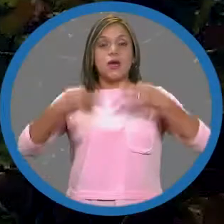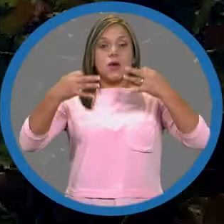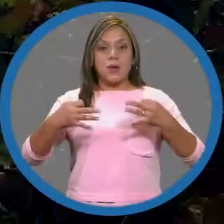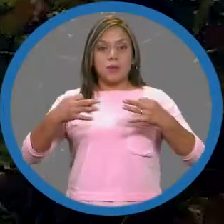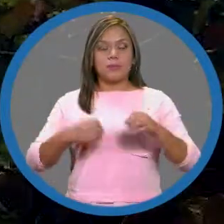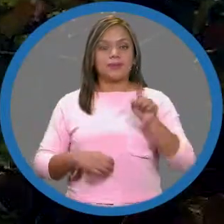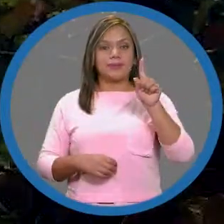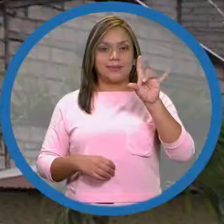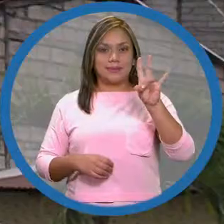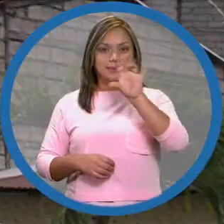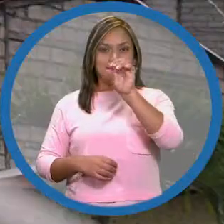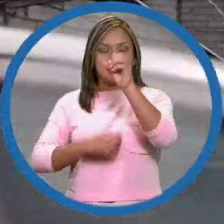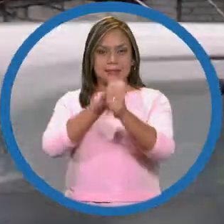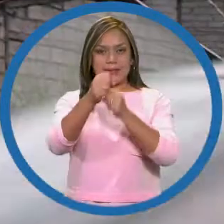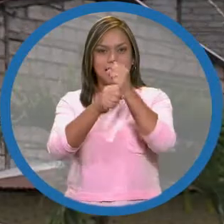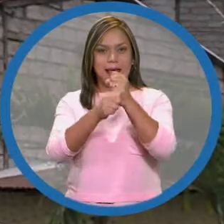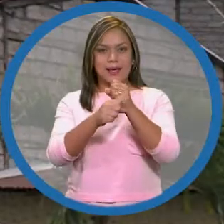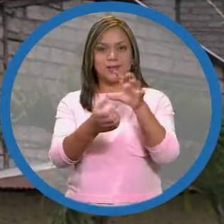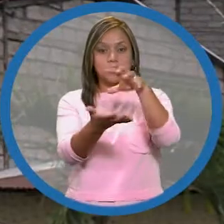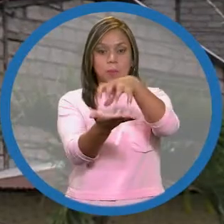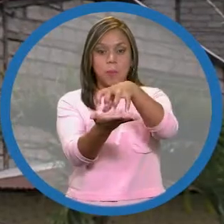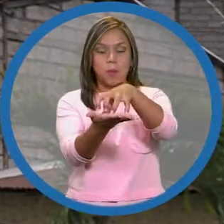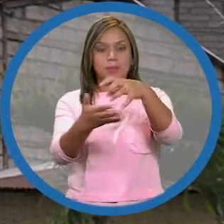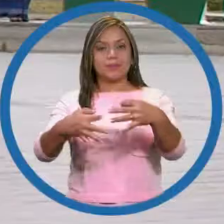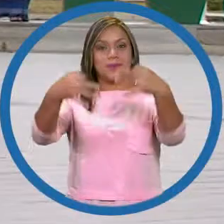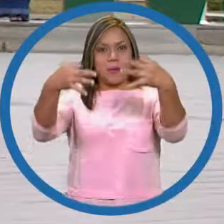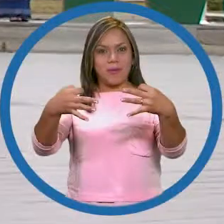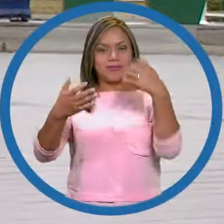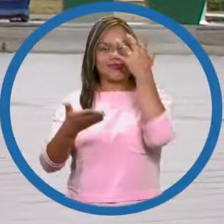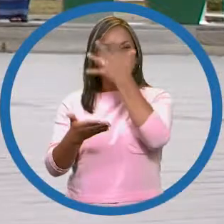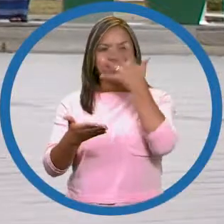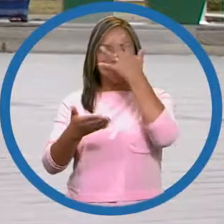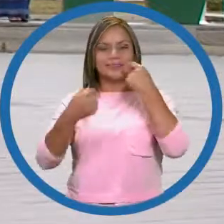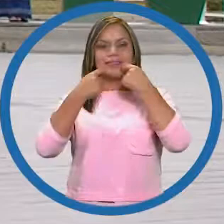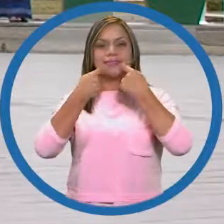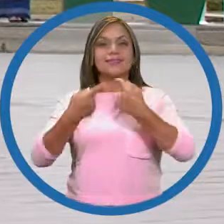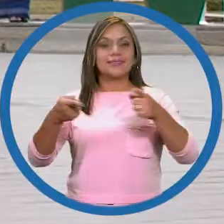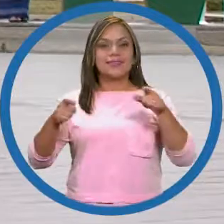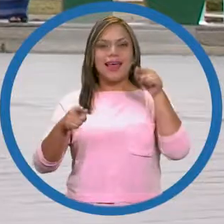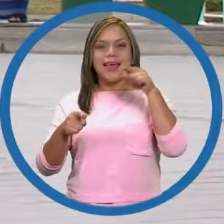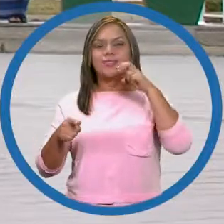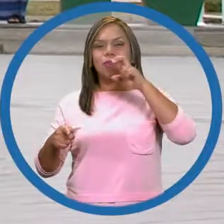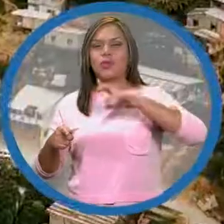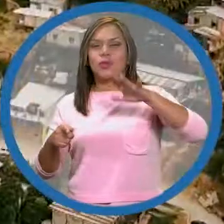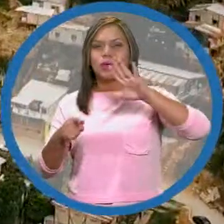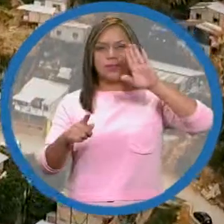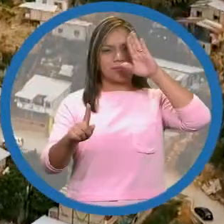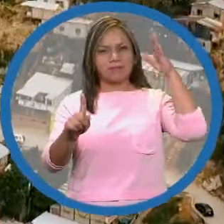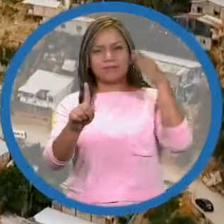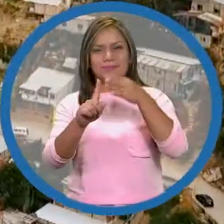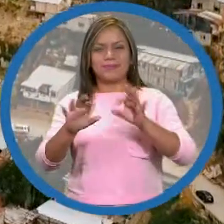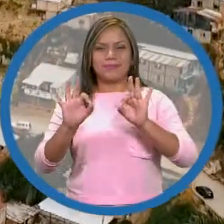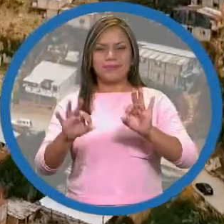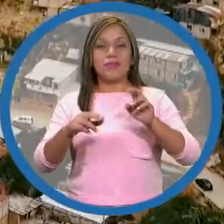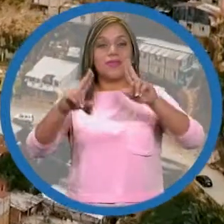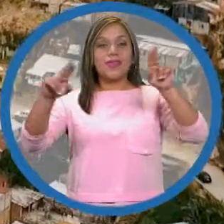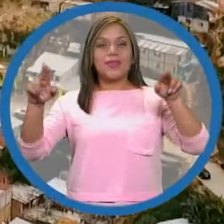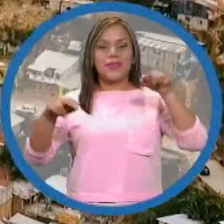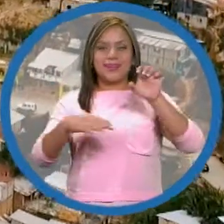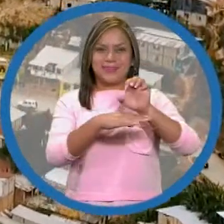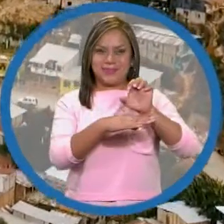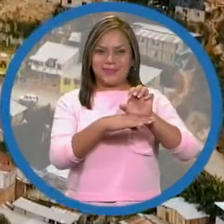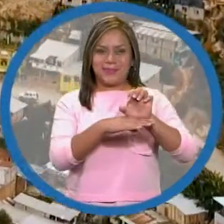Al cumplir 170 años de provincialización, Esmeraldas fue declarada Destino Turístico Natural y Cultural del